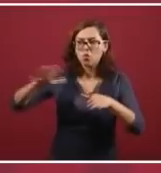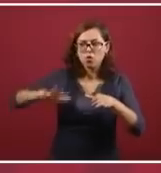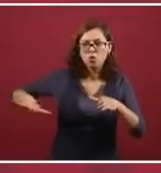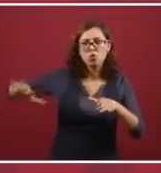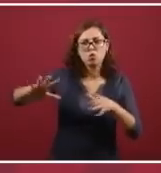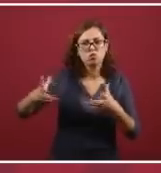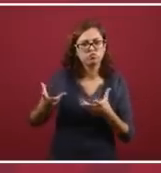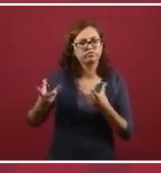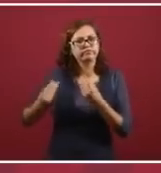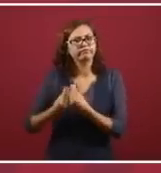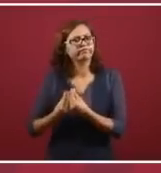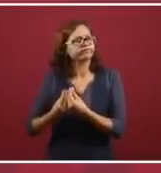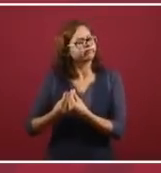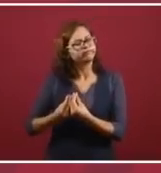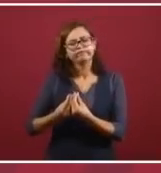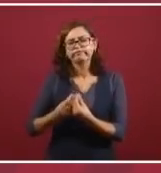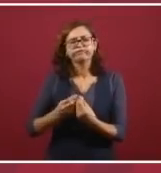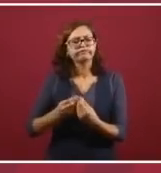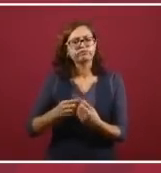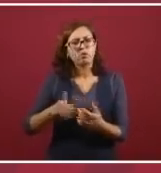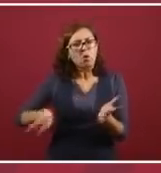dispuesta a no permitir